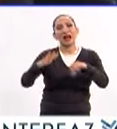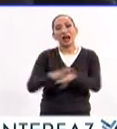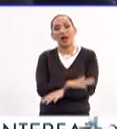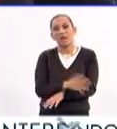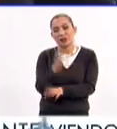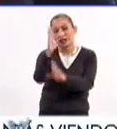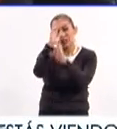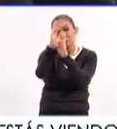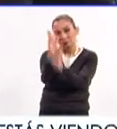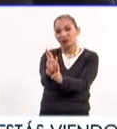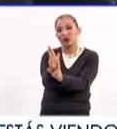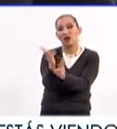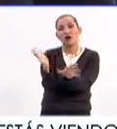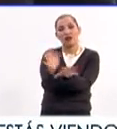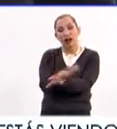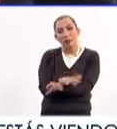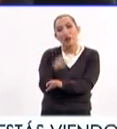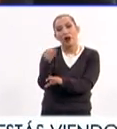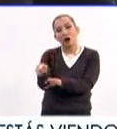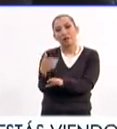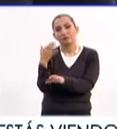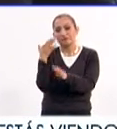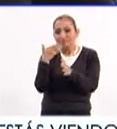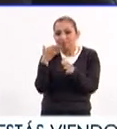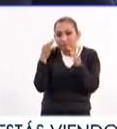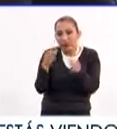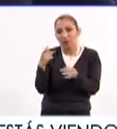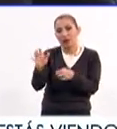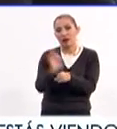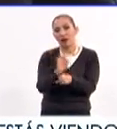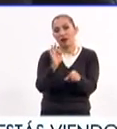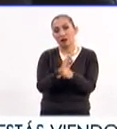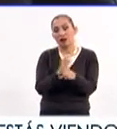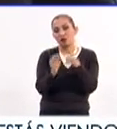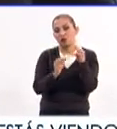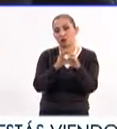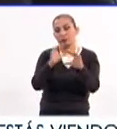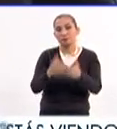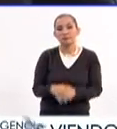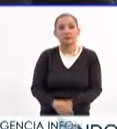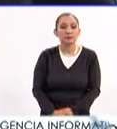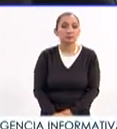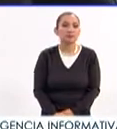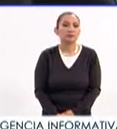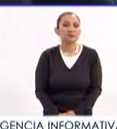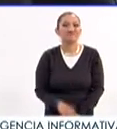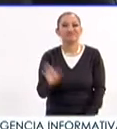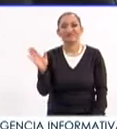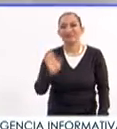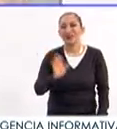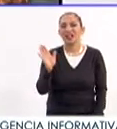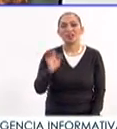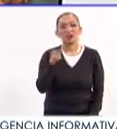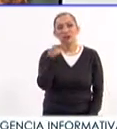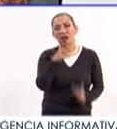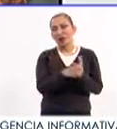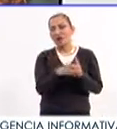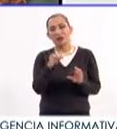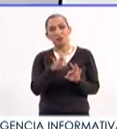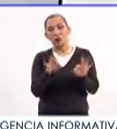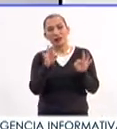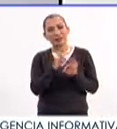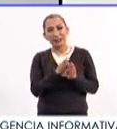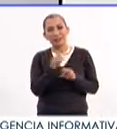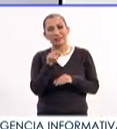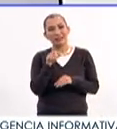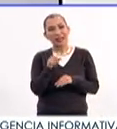de respeto y de cambio a bien para la protección del planeta. Pareciera, doctor, que uno de los elementos fundamentales